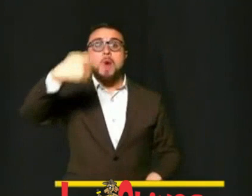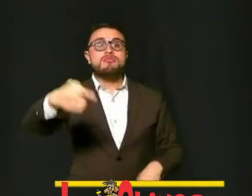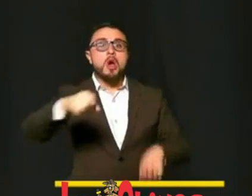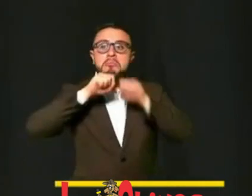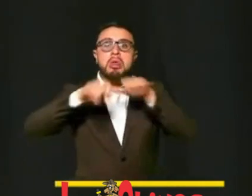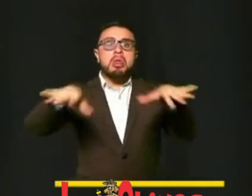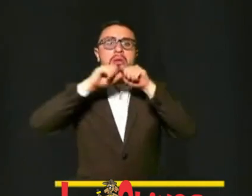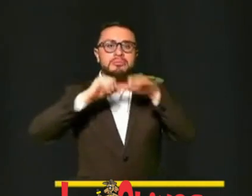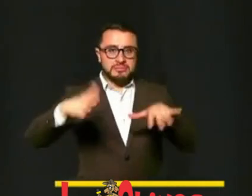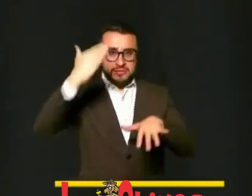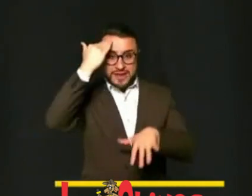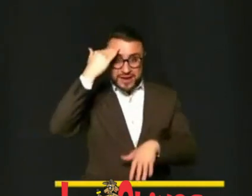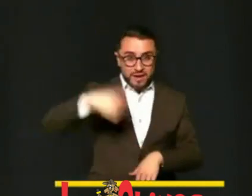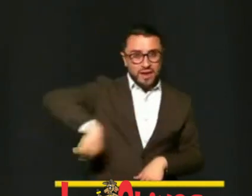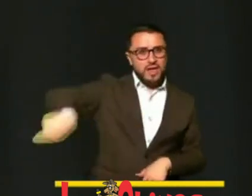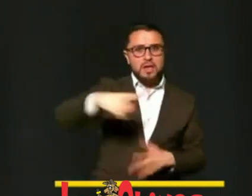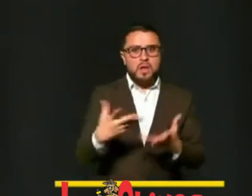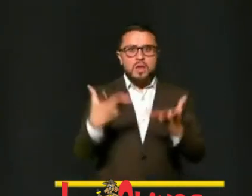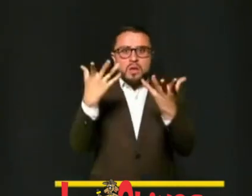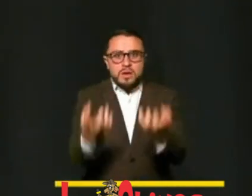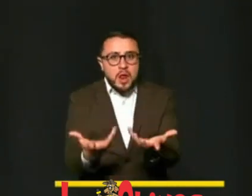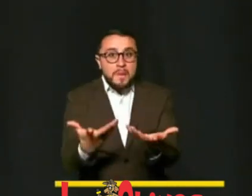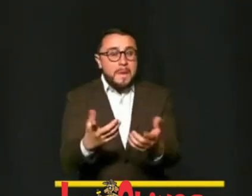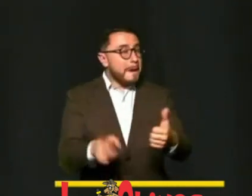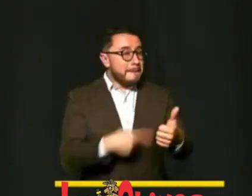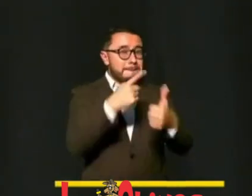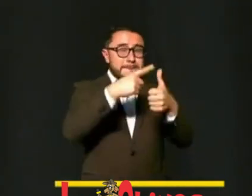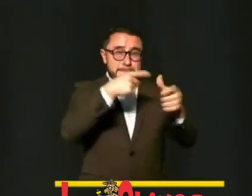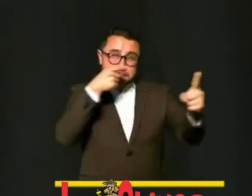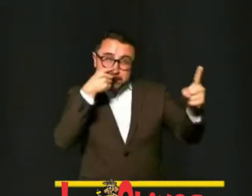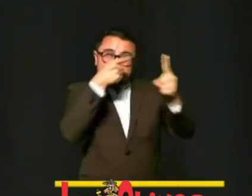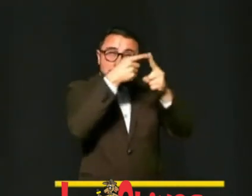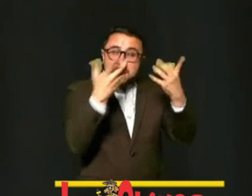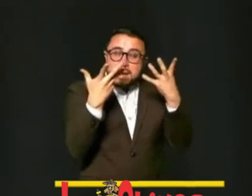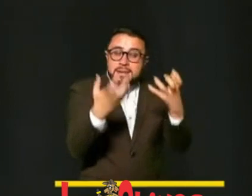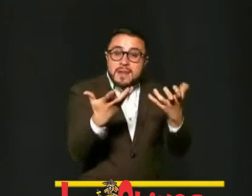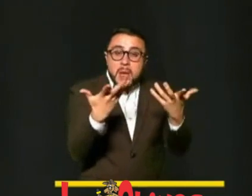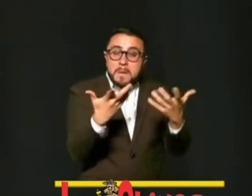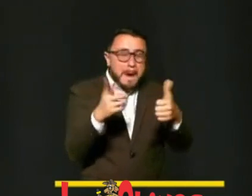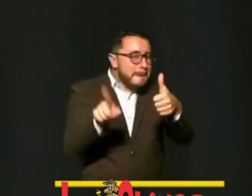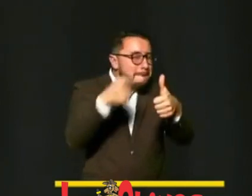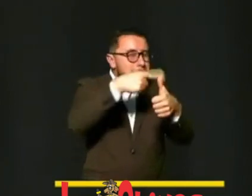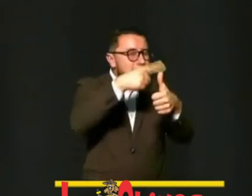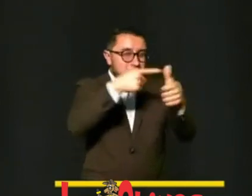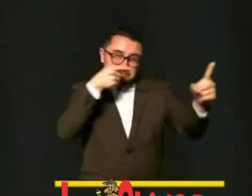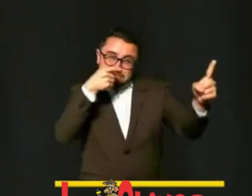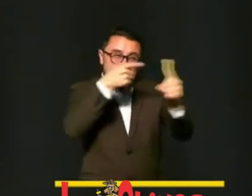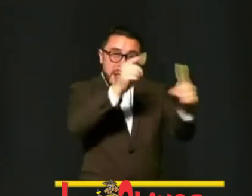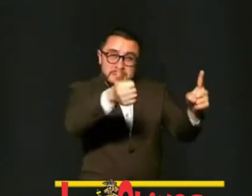sabiendo que lo que quieren es en primerísimo lugar en primerísimo